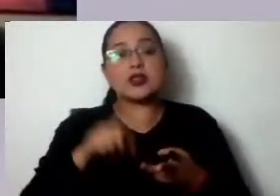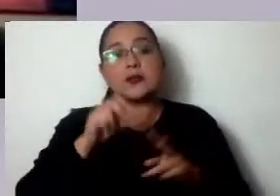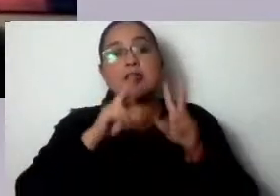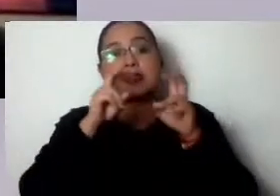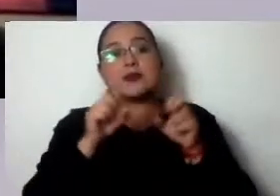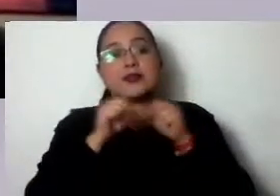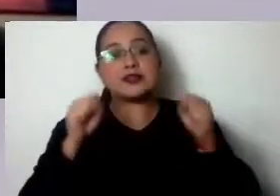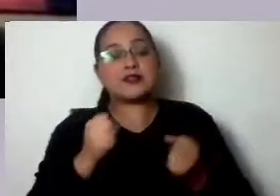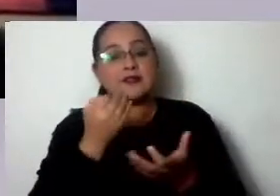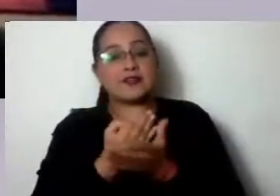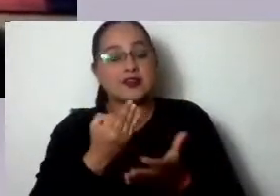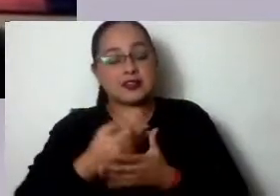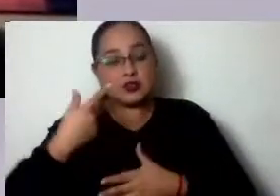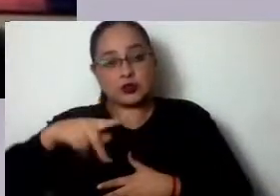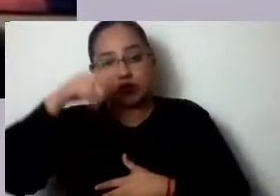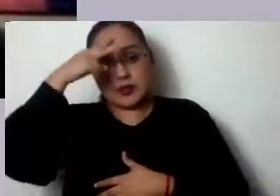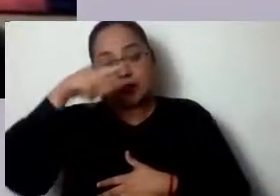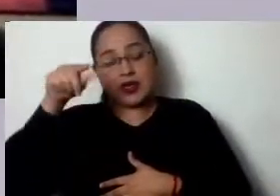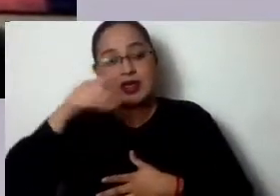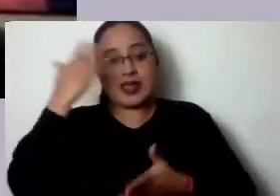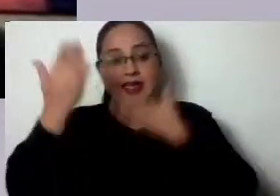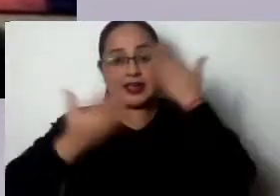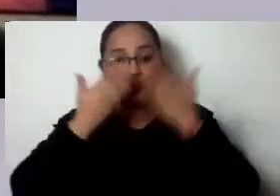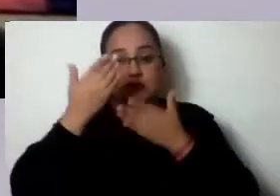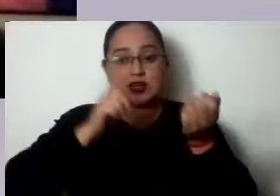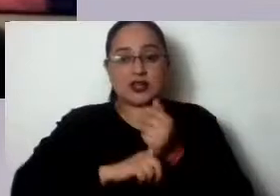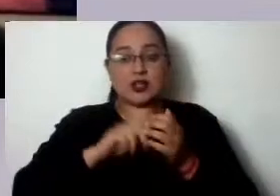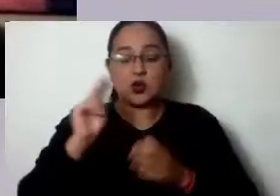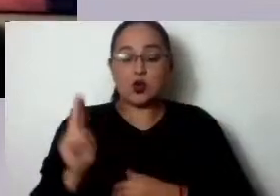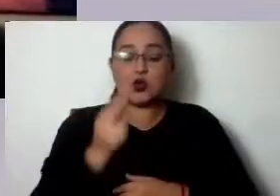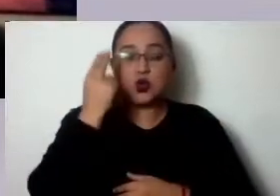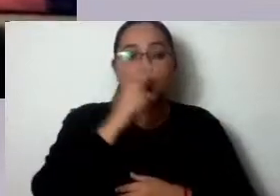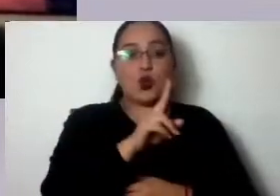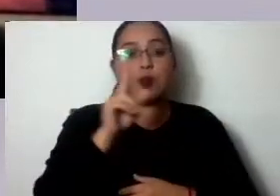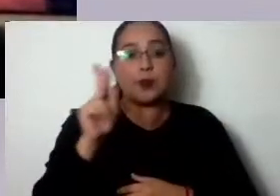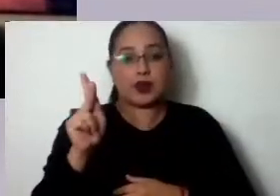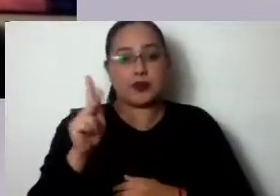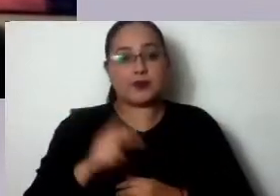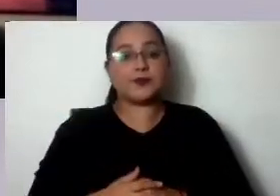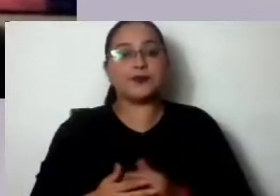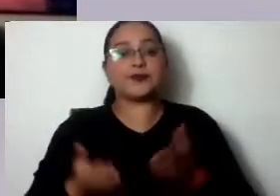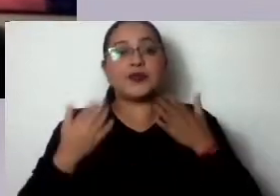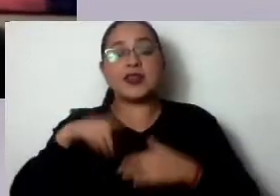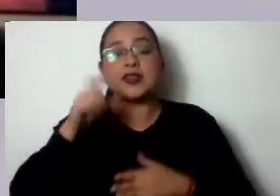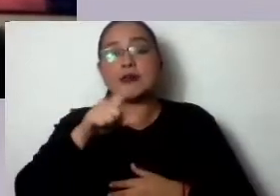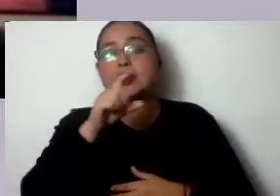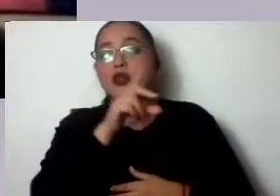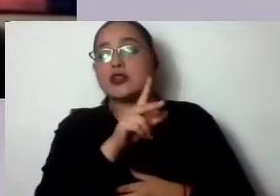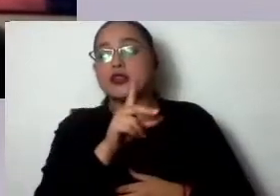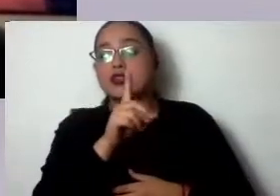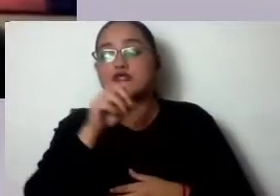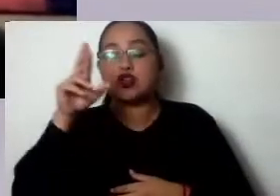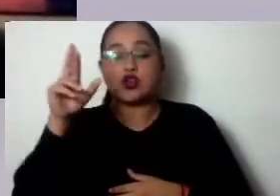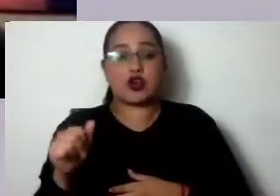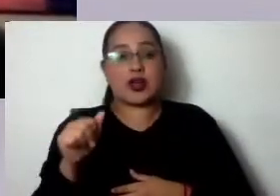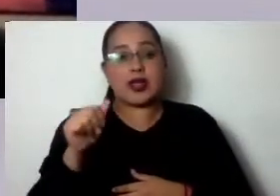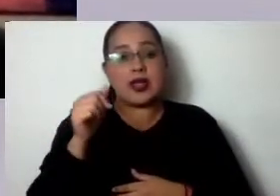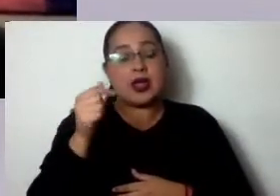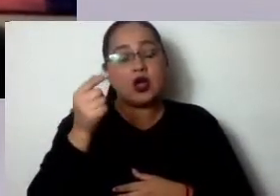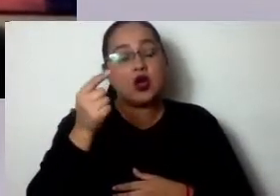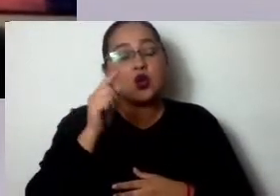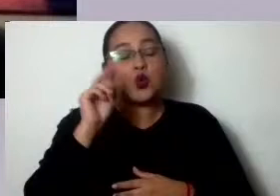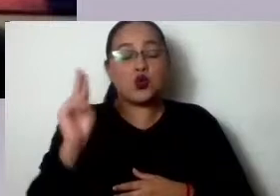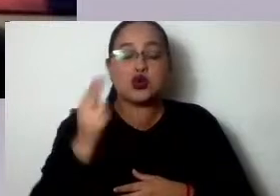mexicano cursados en la universidad panamericana es doctora en derecho por la universidad complutense de madrid